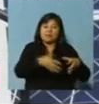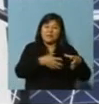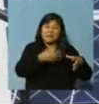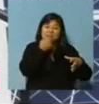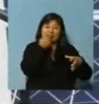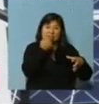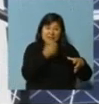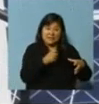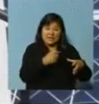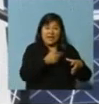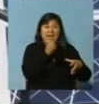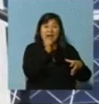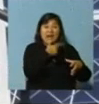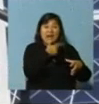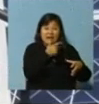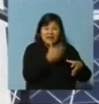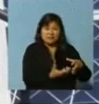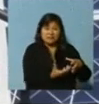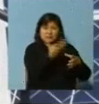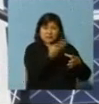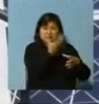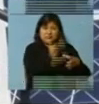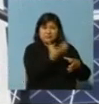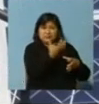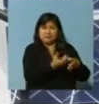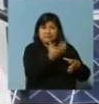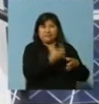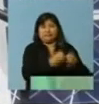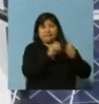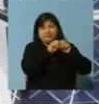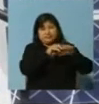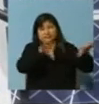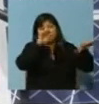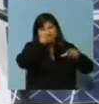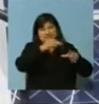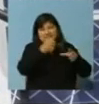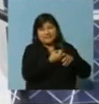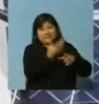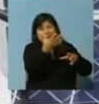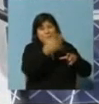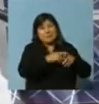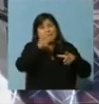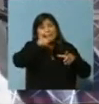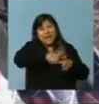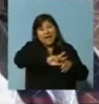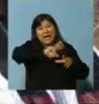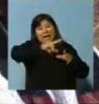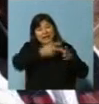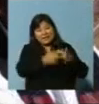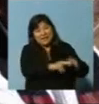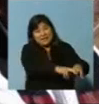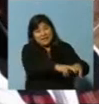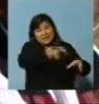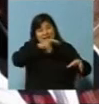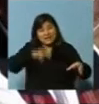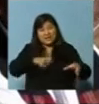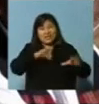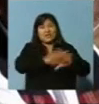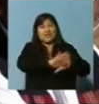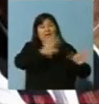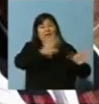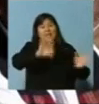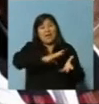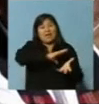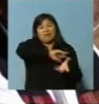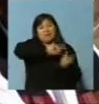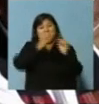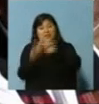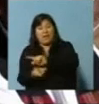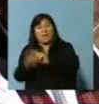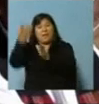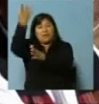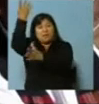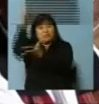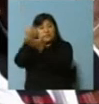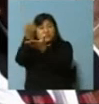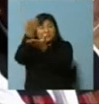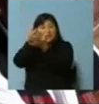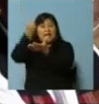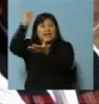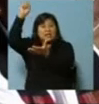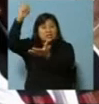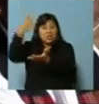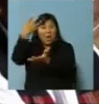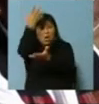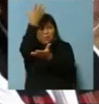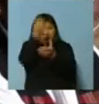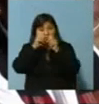y dejar de quemar combustible, y que es generar energía a partir del sol, en toda esta